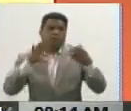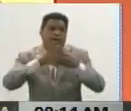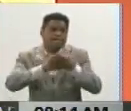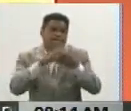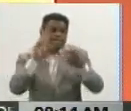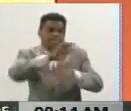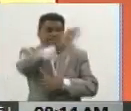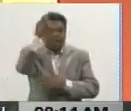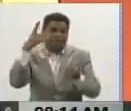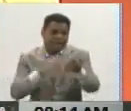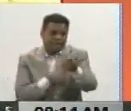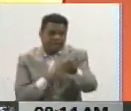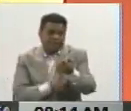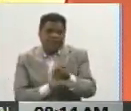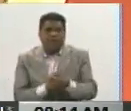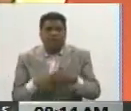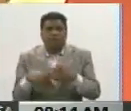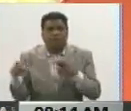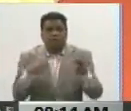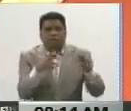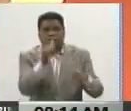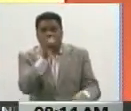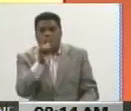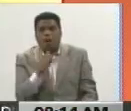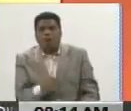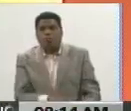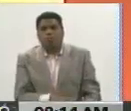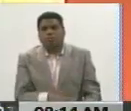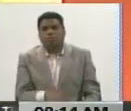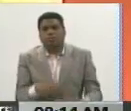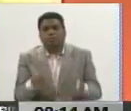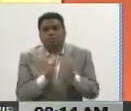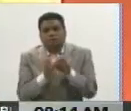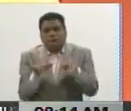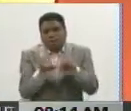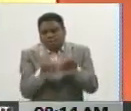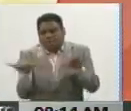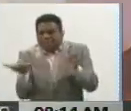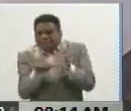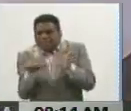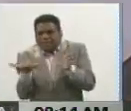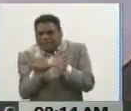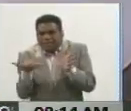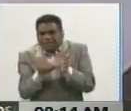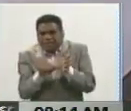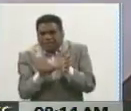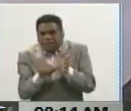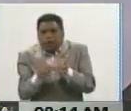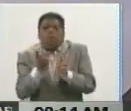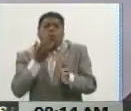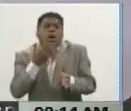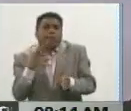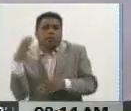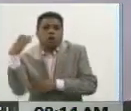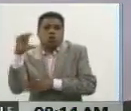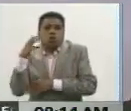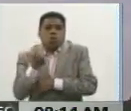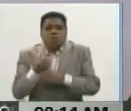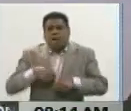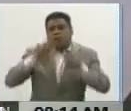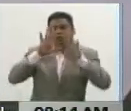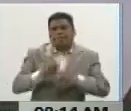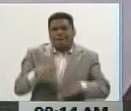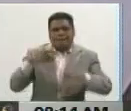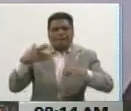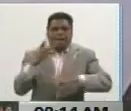cuencas hidrográficas de nuestro país colindan con nuestros países hermanos. Es decir, si en Colombia no se para la